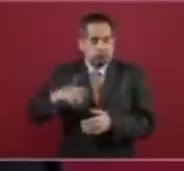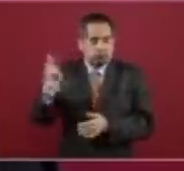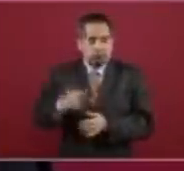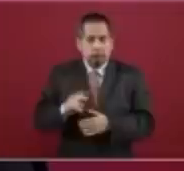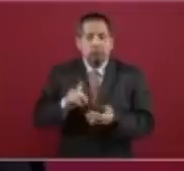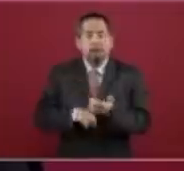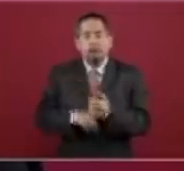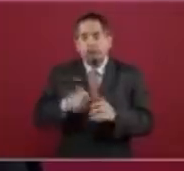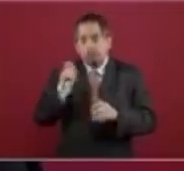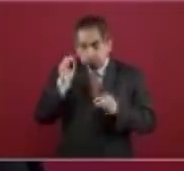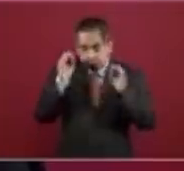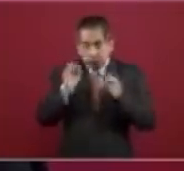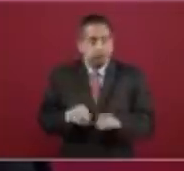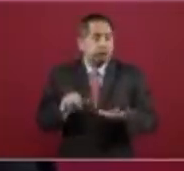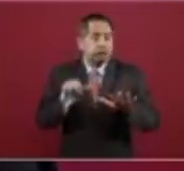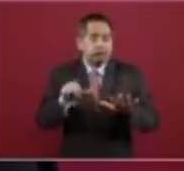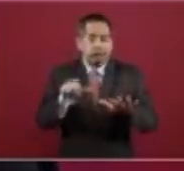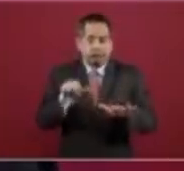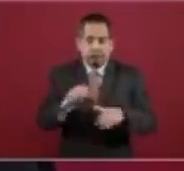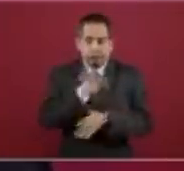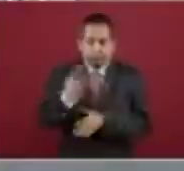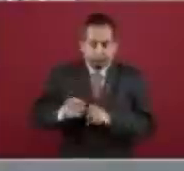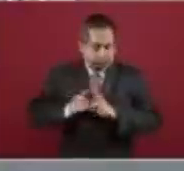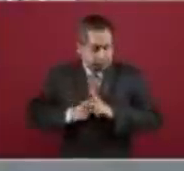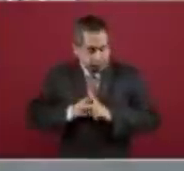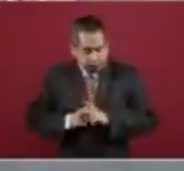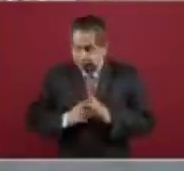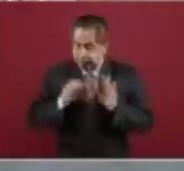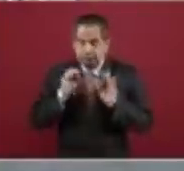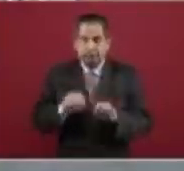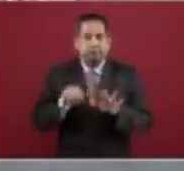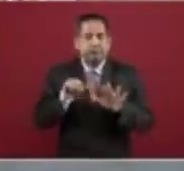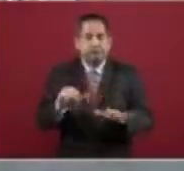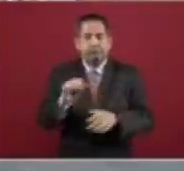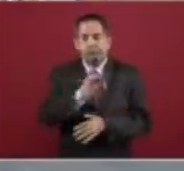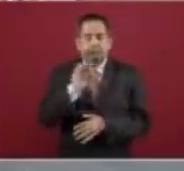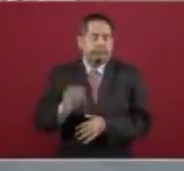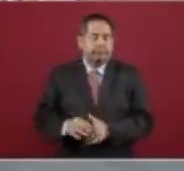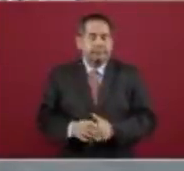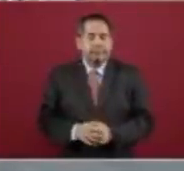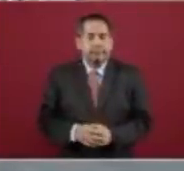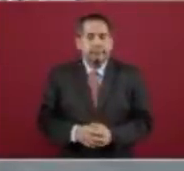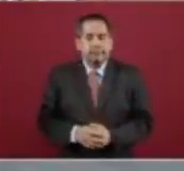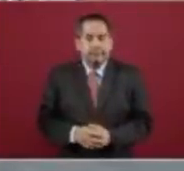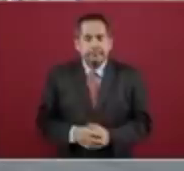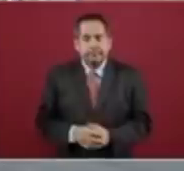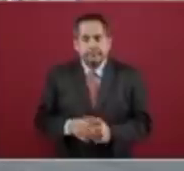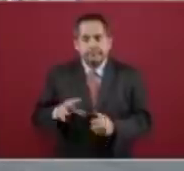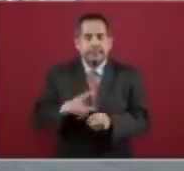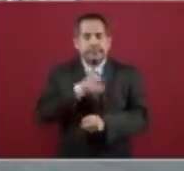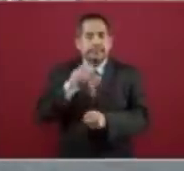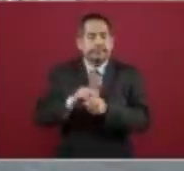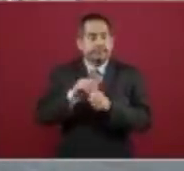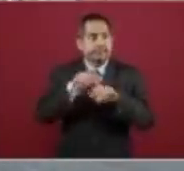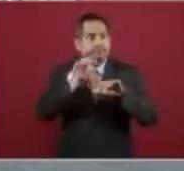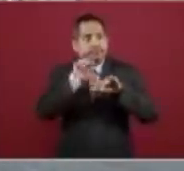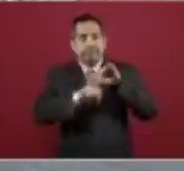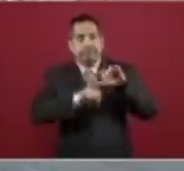el 16%, hoy ya tenemos el dato. Del total de